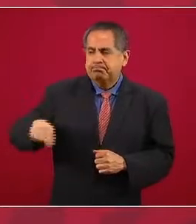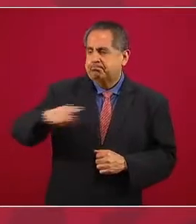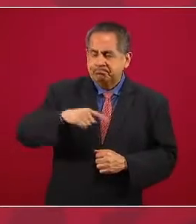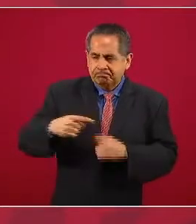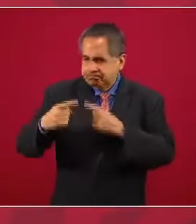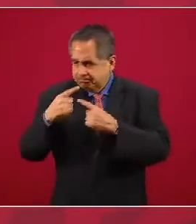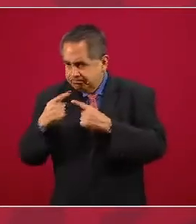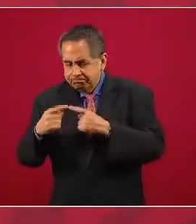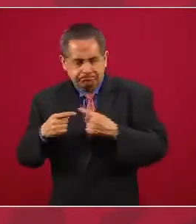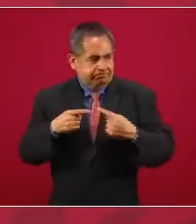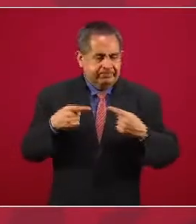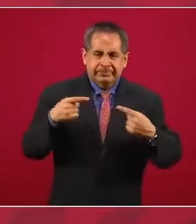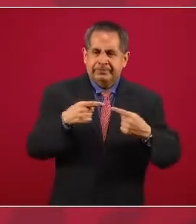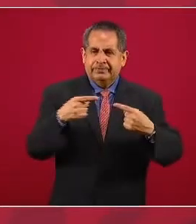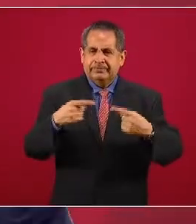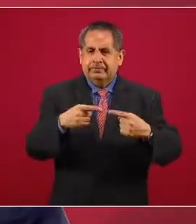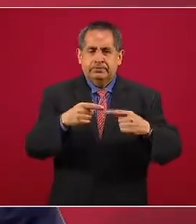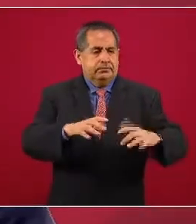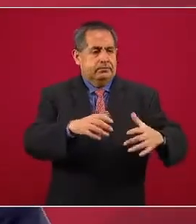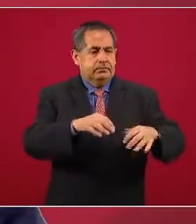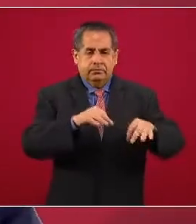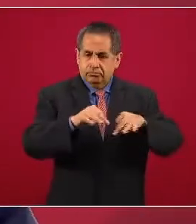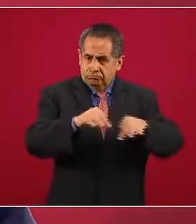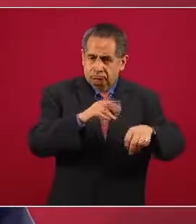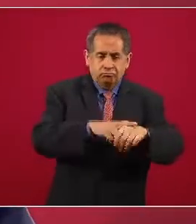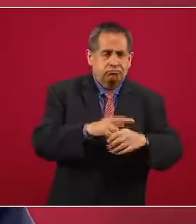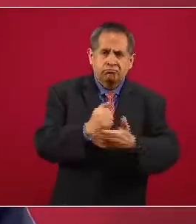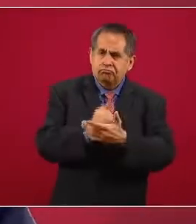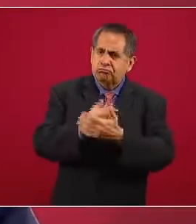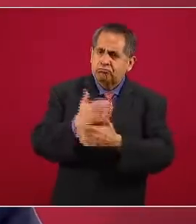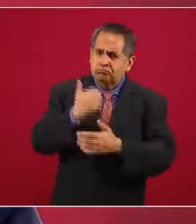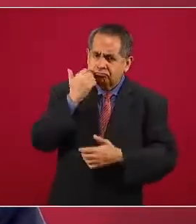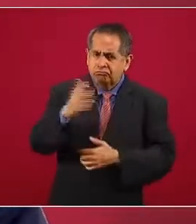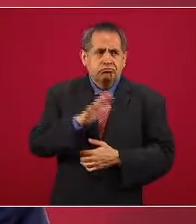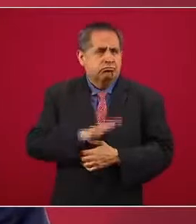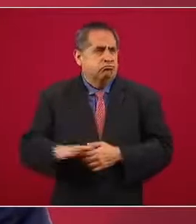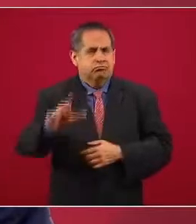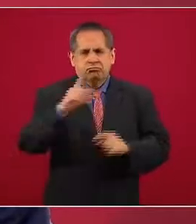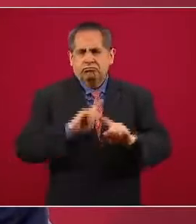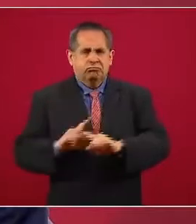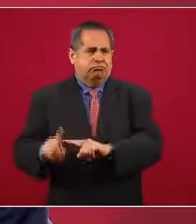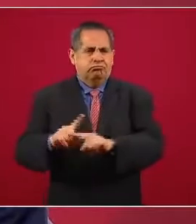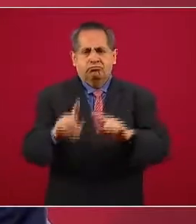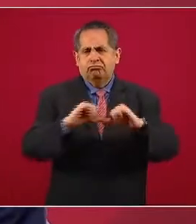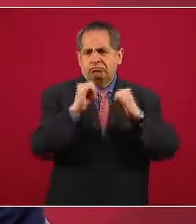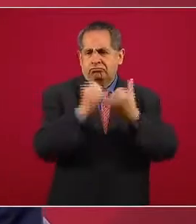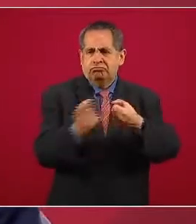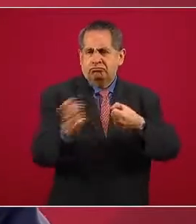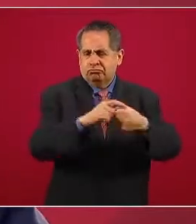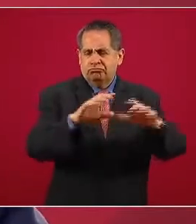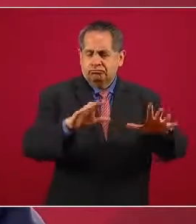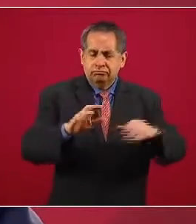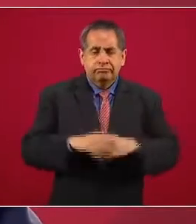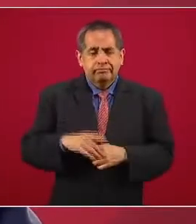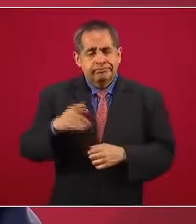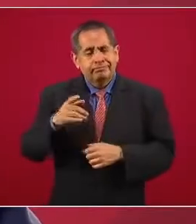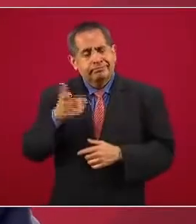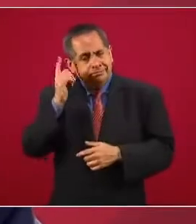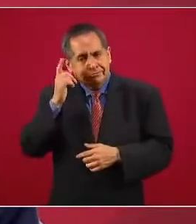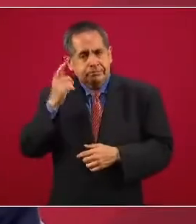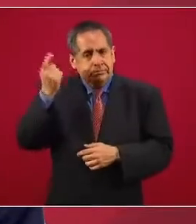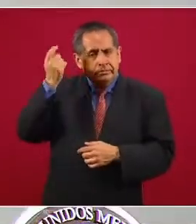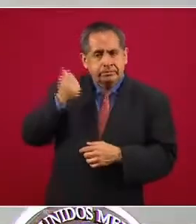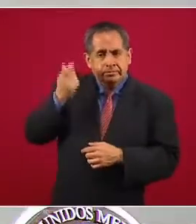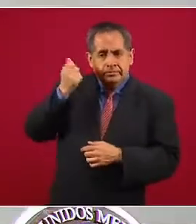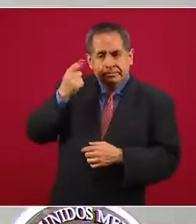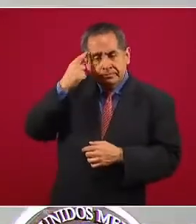permanente del sector de los trabajadores en todas las organizaciones para que las pensiones